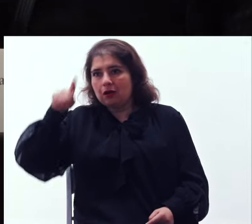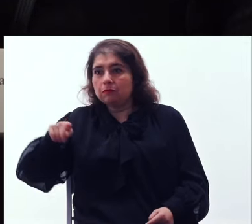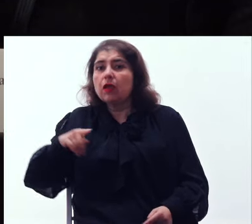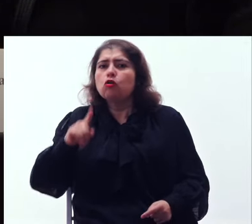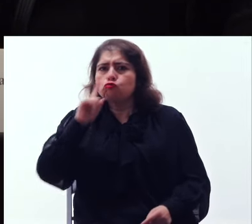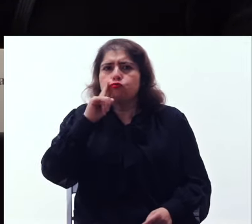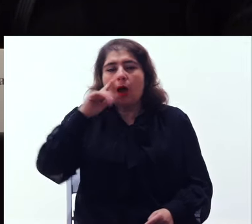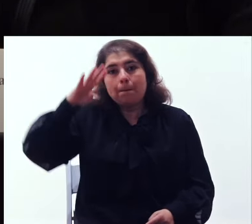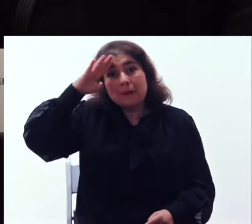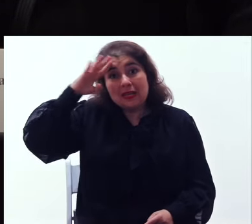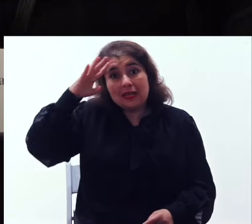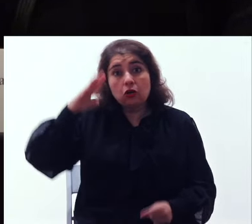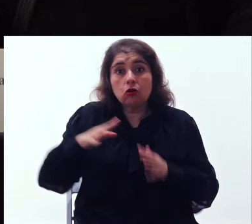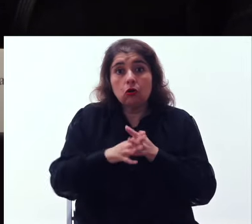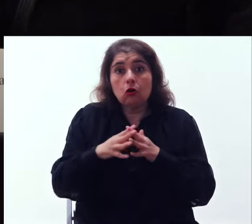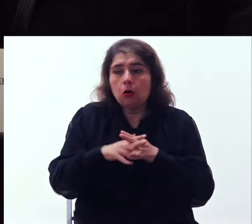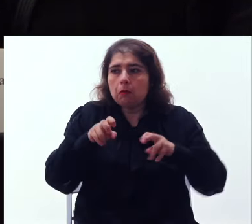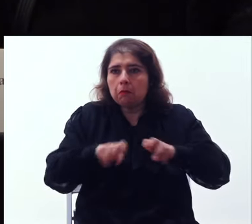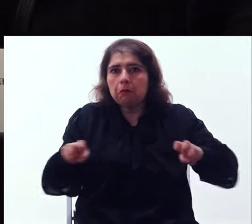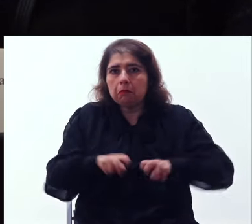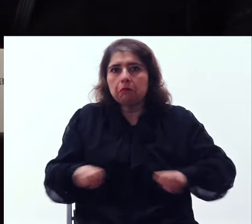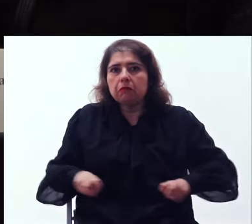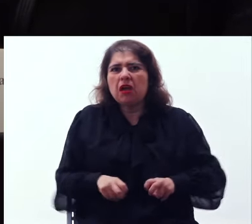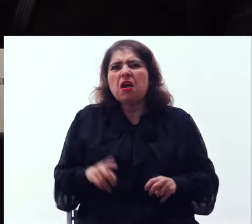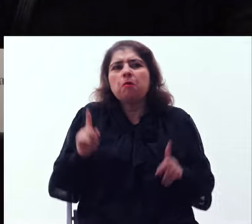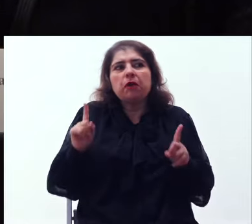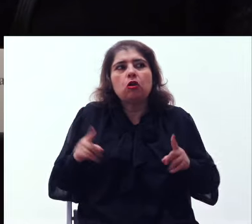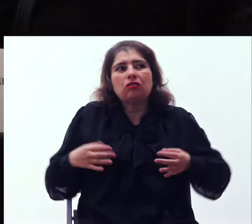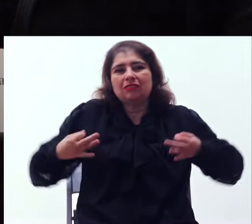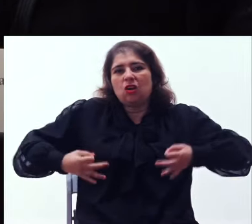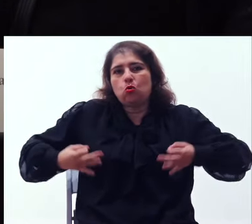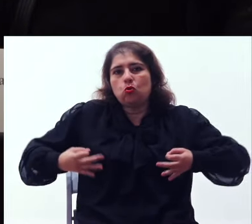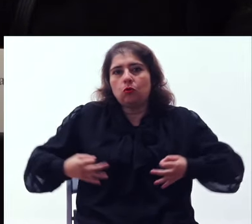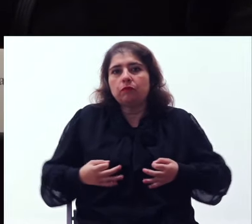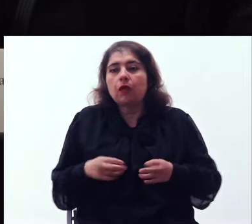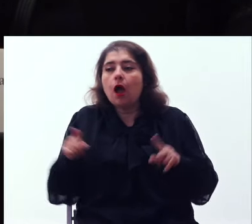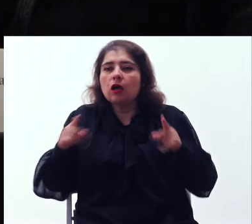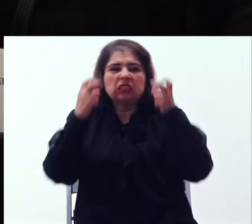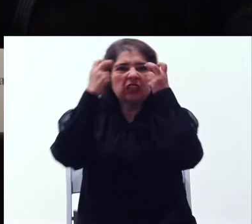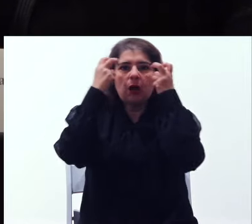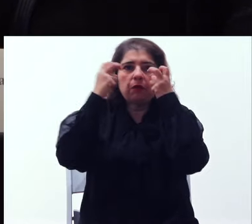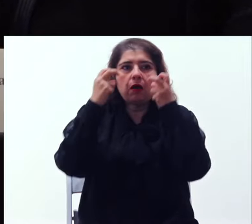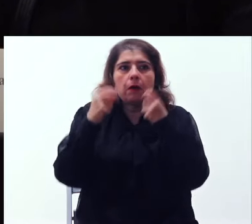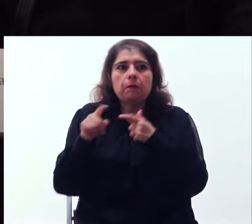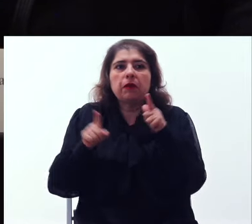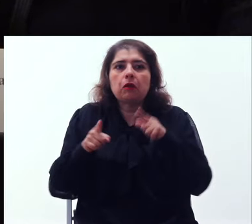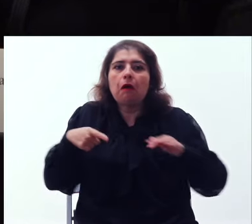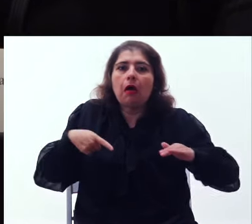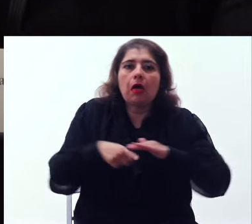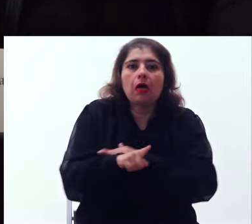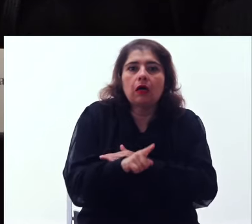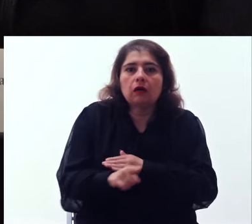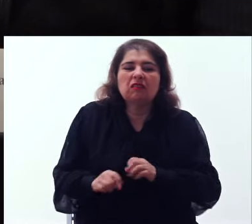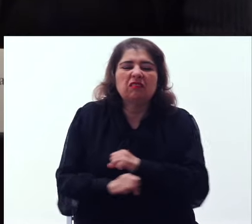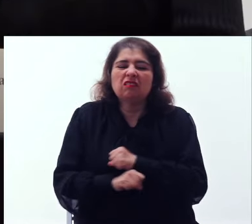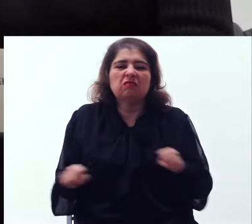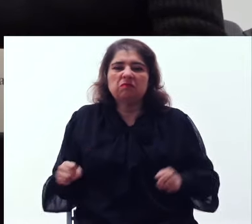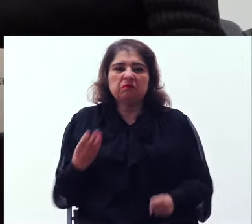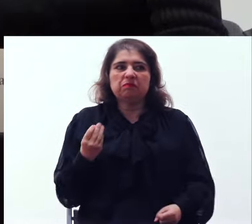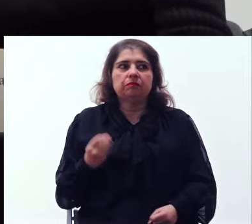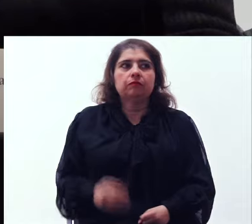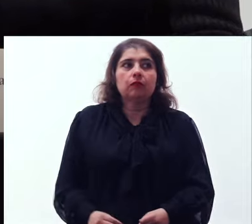embajada alemana y por lo tanto, aunque habían milicos, entre el público era un sitio relativamente seguro. Sapeaban, pero no se